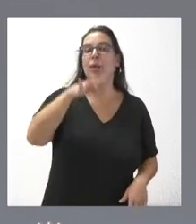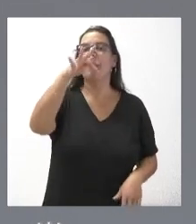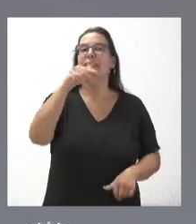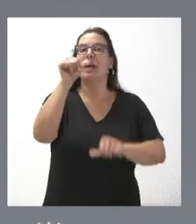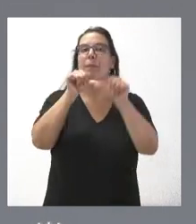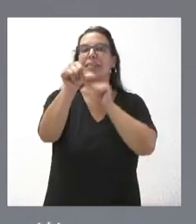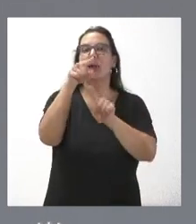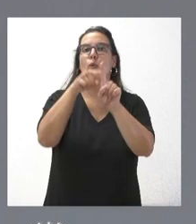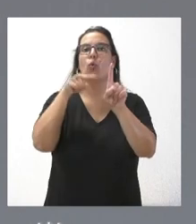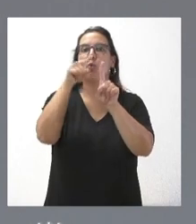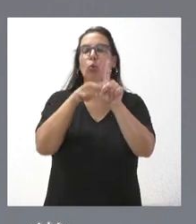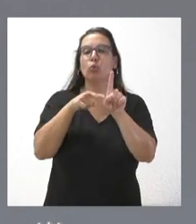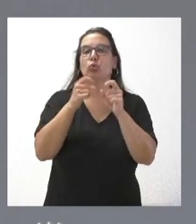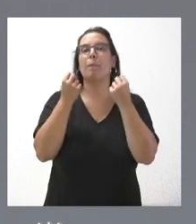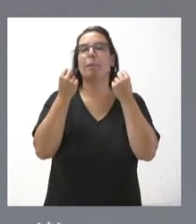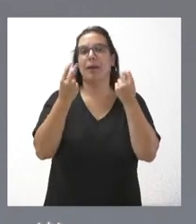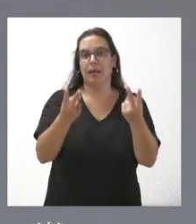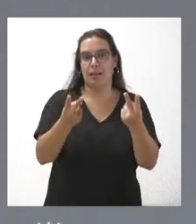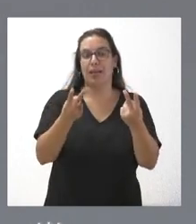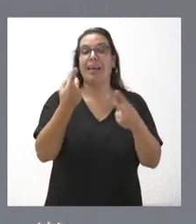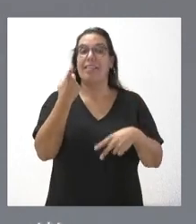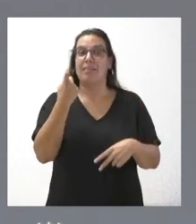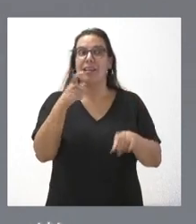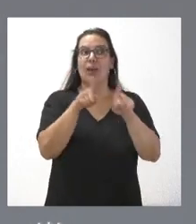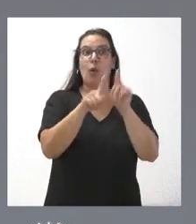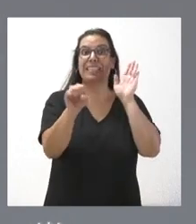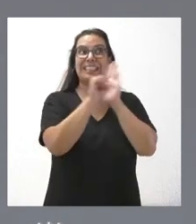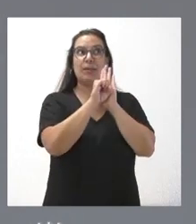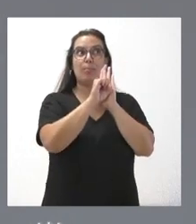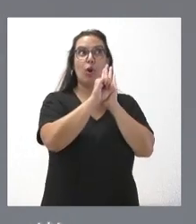y con la necesidad de reinterpretar el edificio